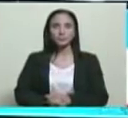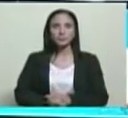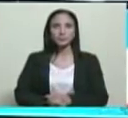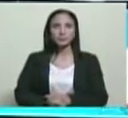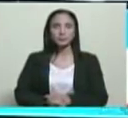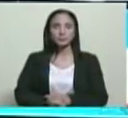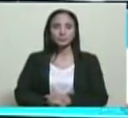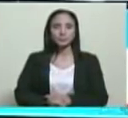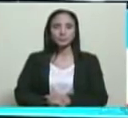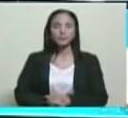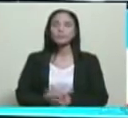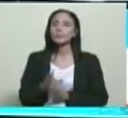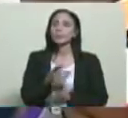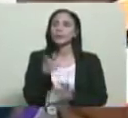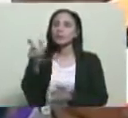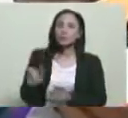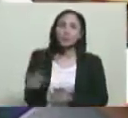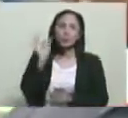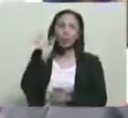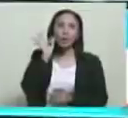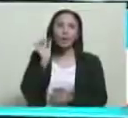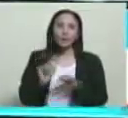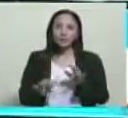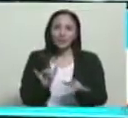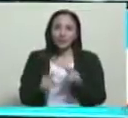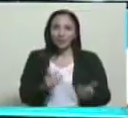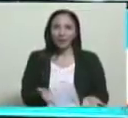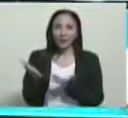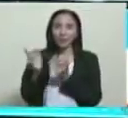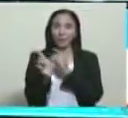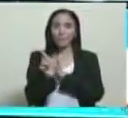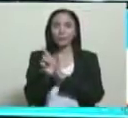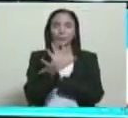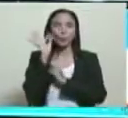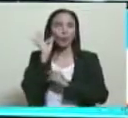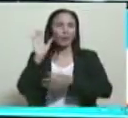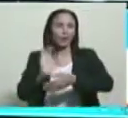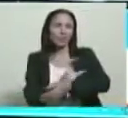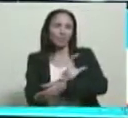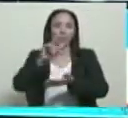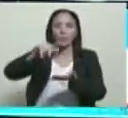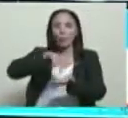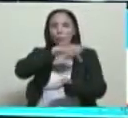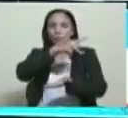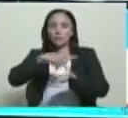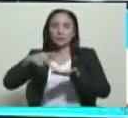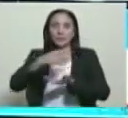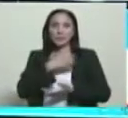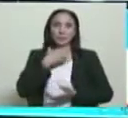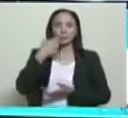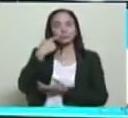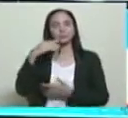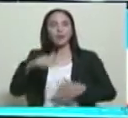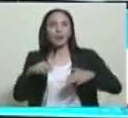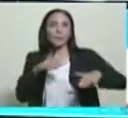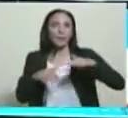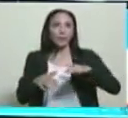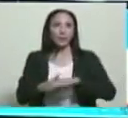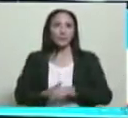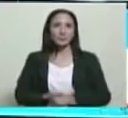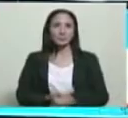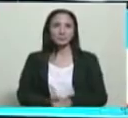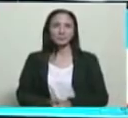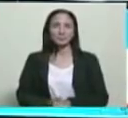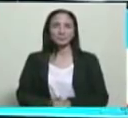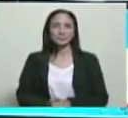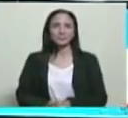primera secretaria de la Juventud del Partido Socialista Unido de Venezuela, cantante, poeta, rapera.